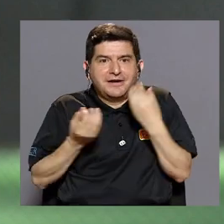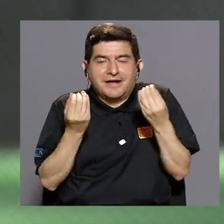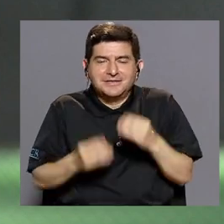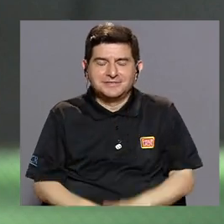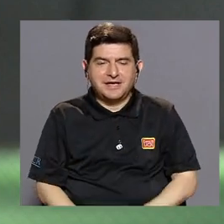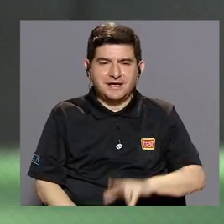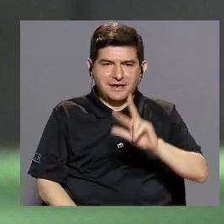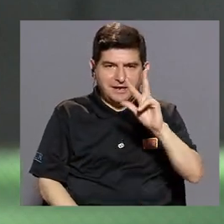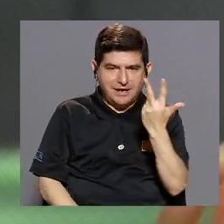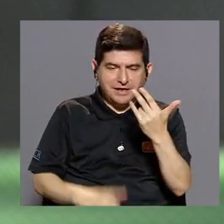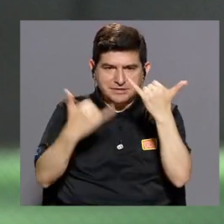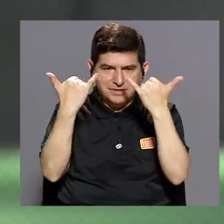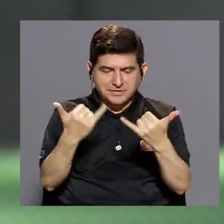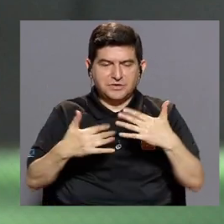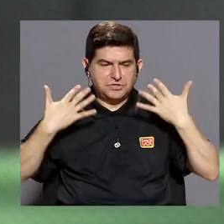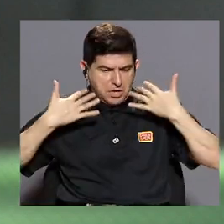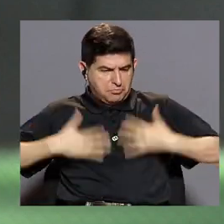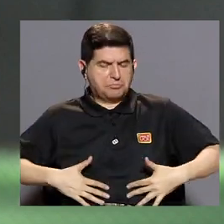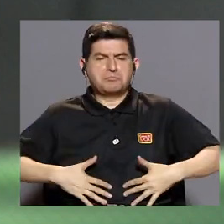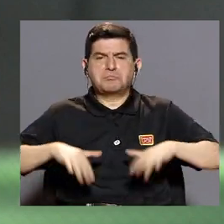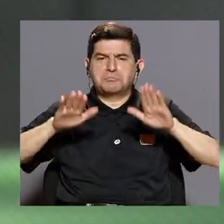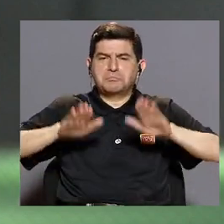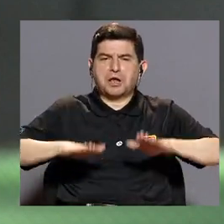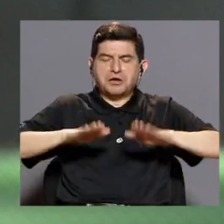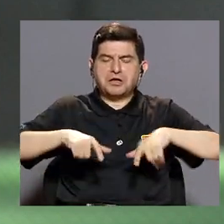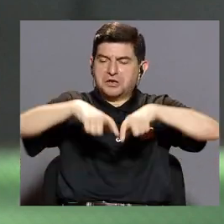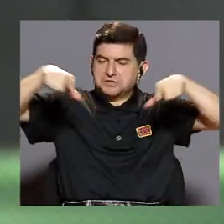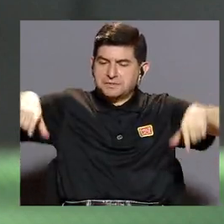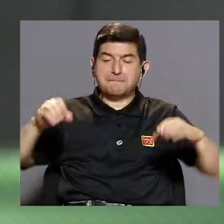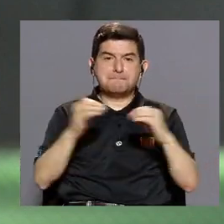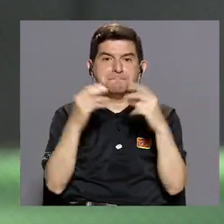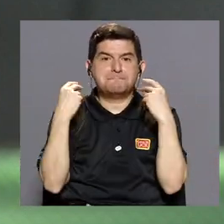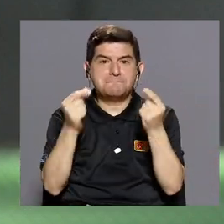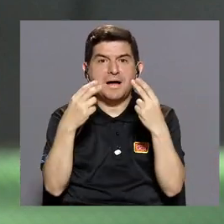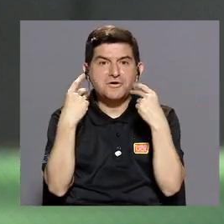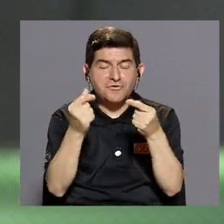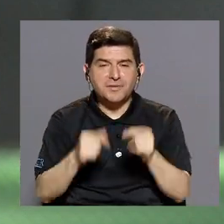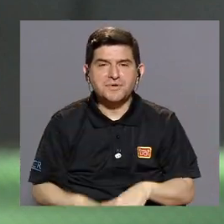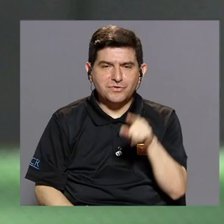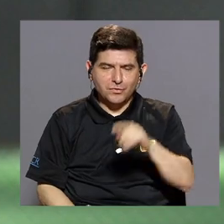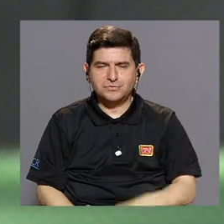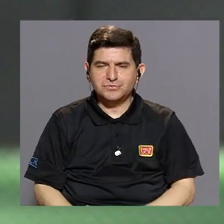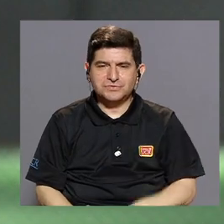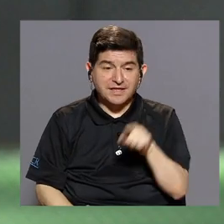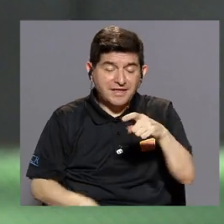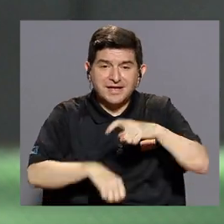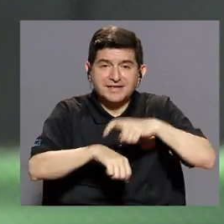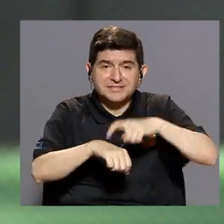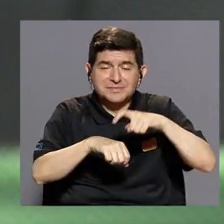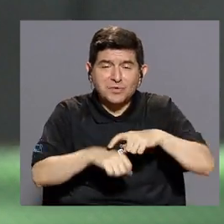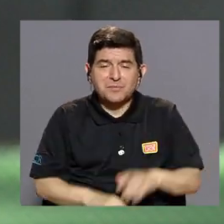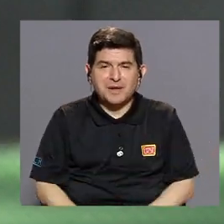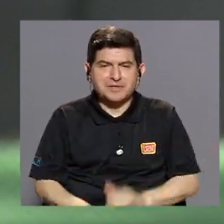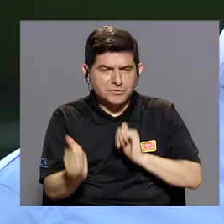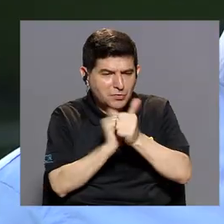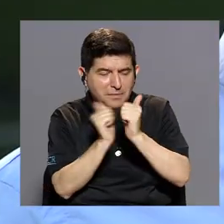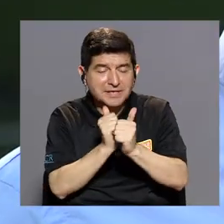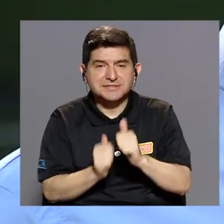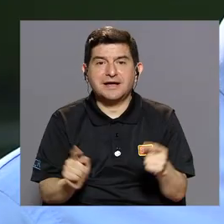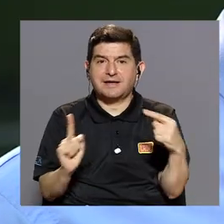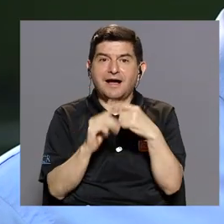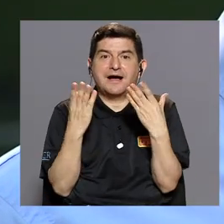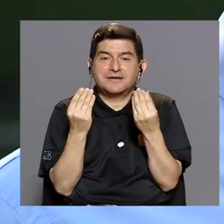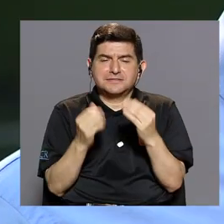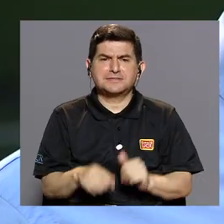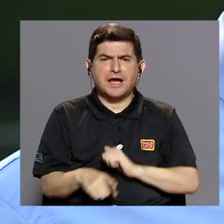hacer, al tercer microciclo, ¿no? Se ponen la camisa y ya están en la cancha. Entre más rápido vos puedas quemar esos momentos, hasta de susto,